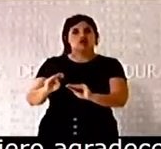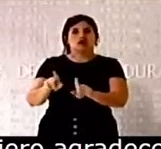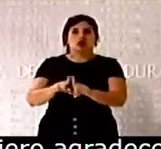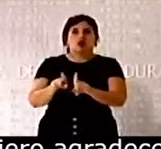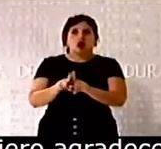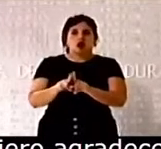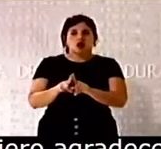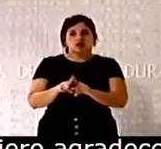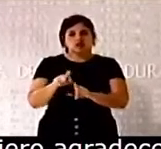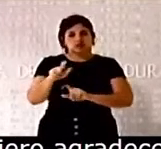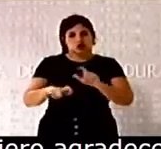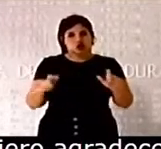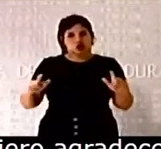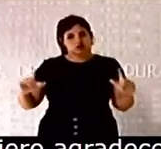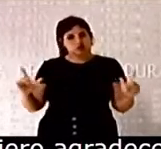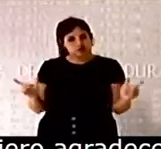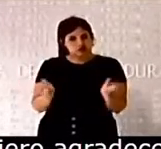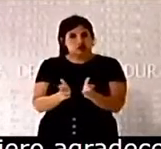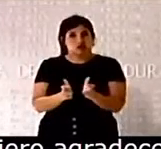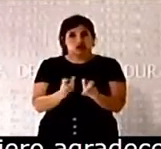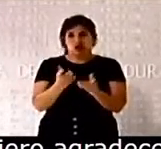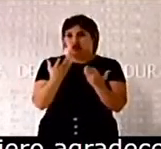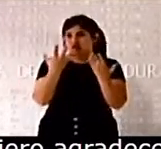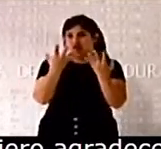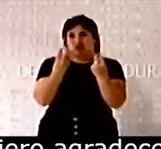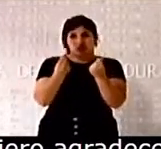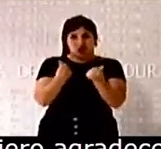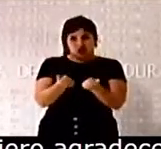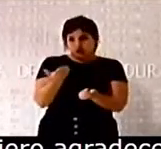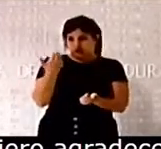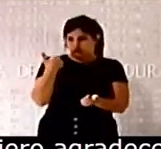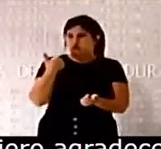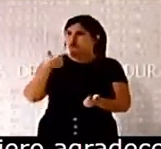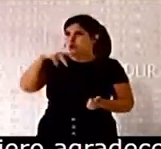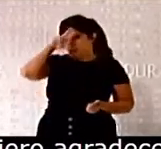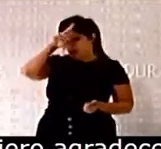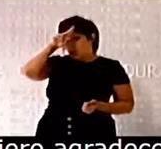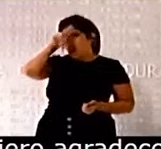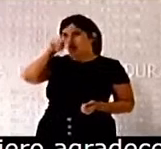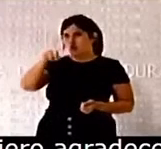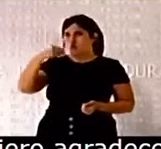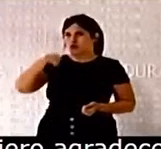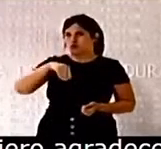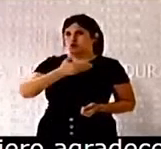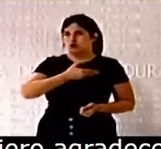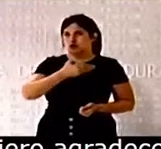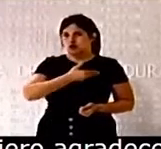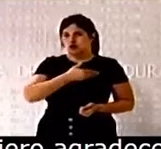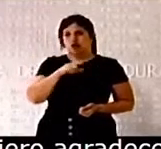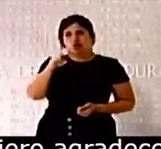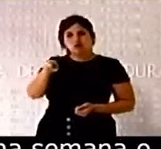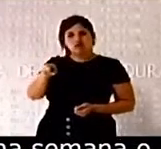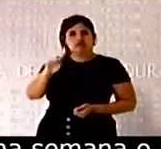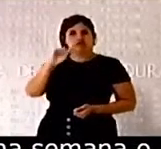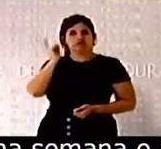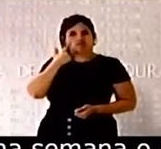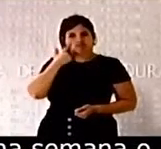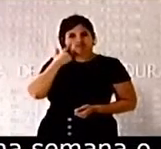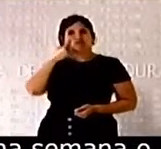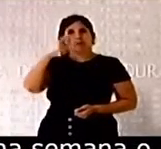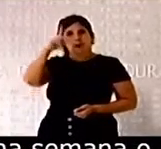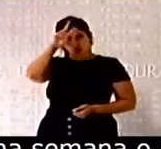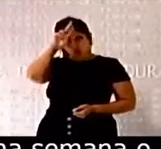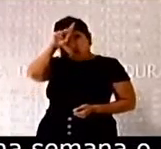solo unas semanas o 10 días estábamos preocupados por las cifras de incidencia que mostraba el área de